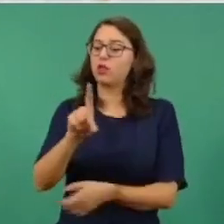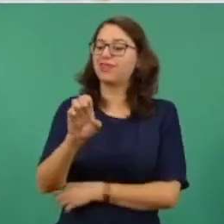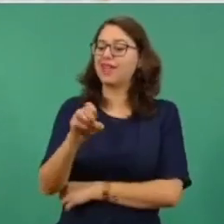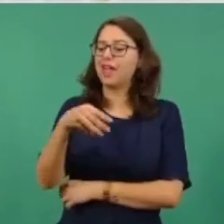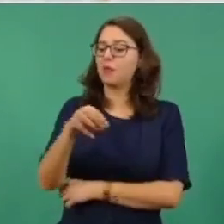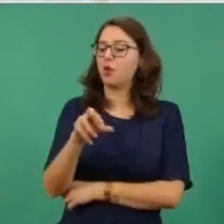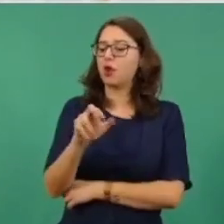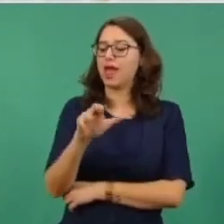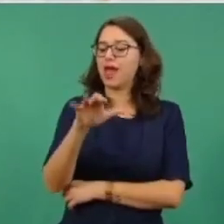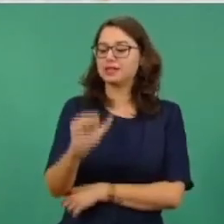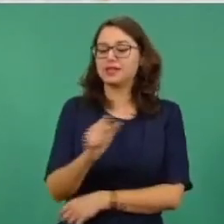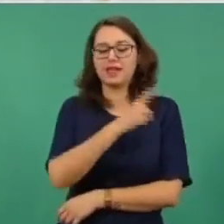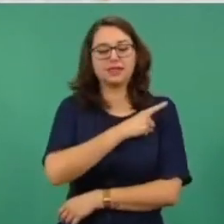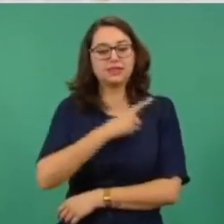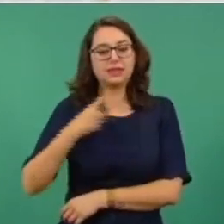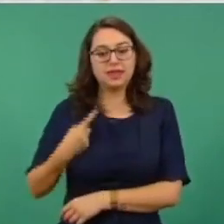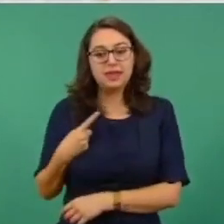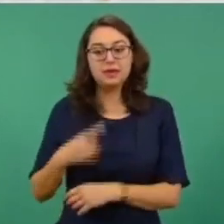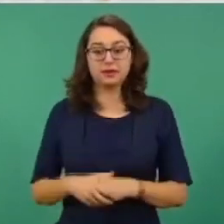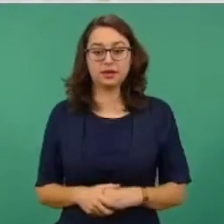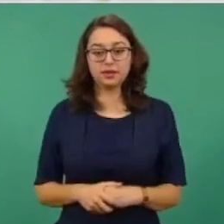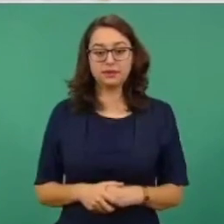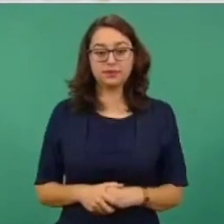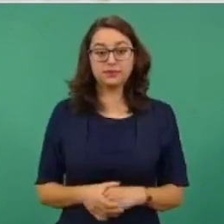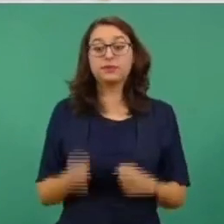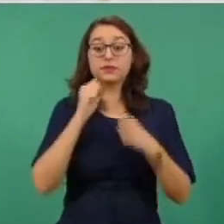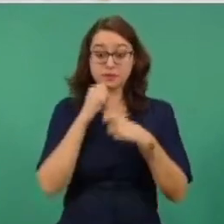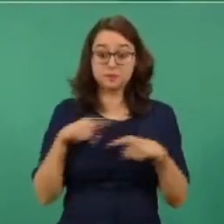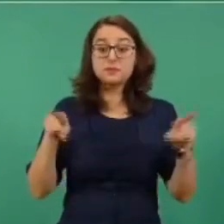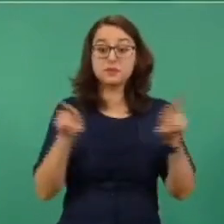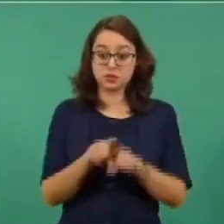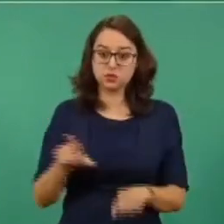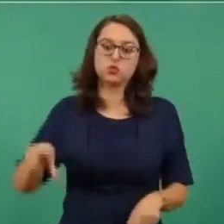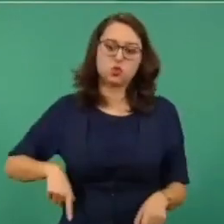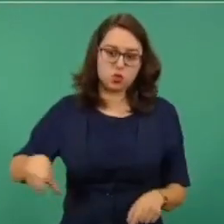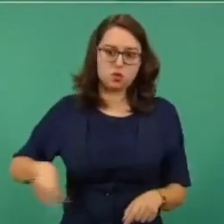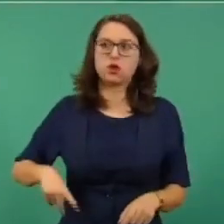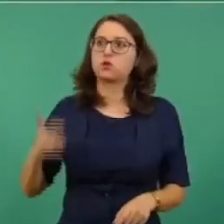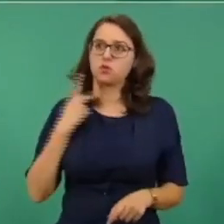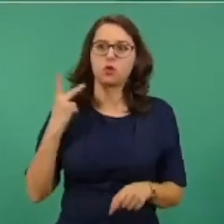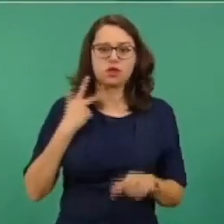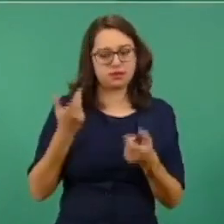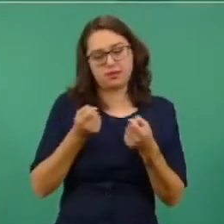desde luego en la vida pública.